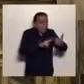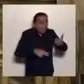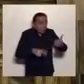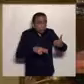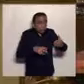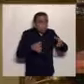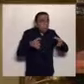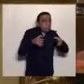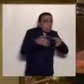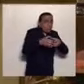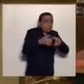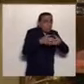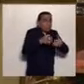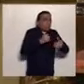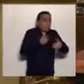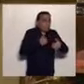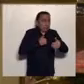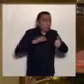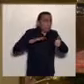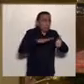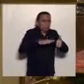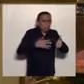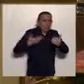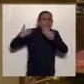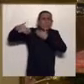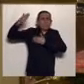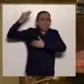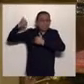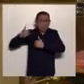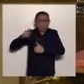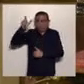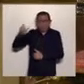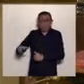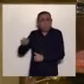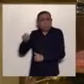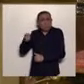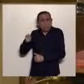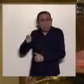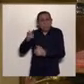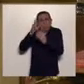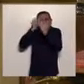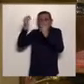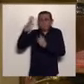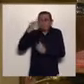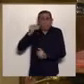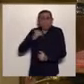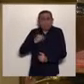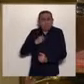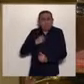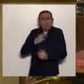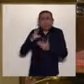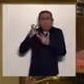Lectura de los Hechos de los Apóstoles. En aquellos días, Pedro, lleno del Espíritu Santo,